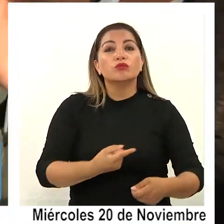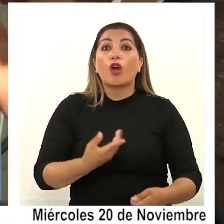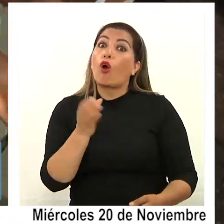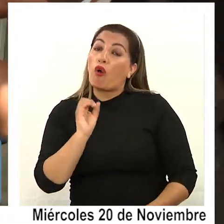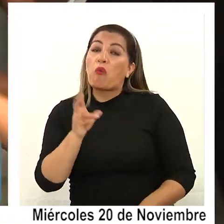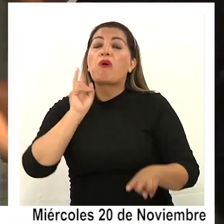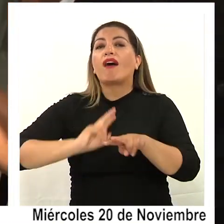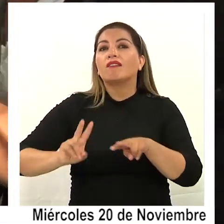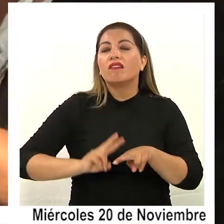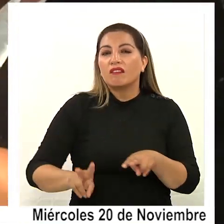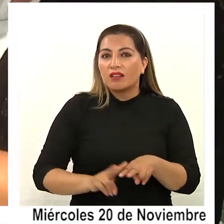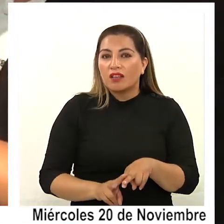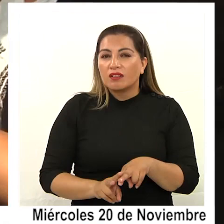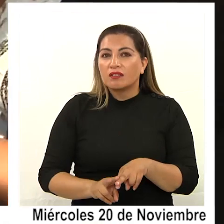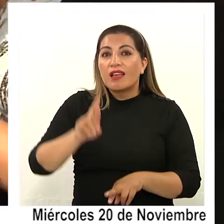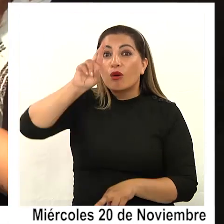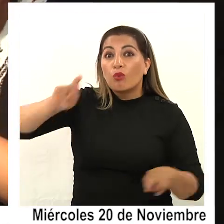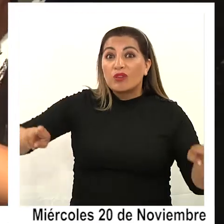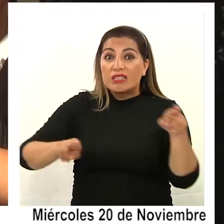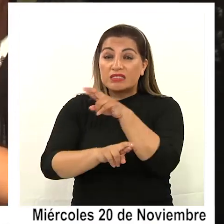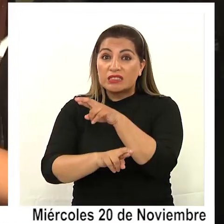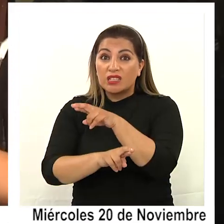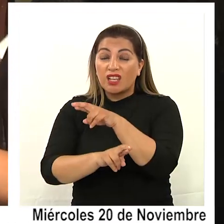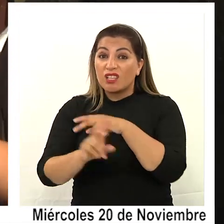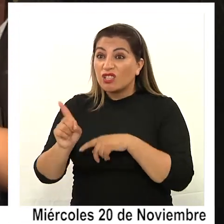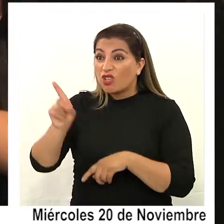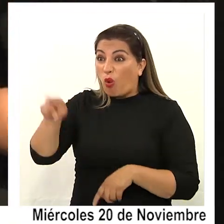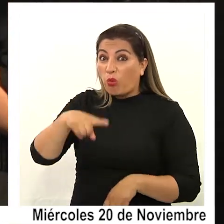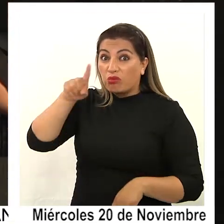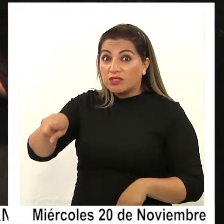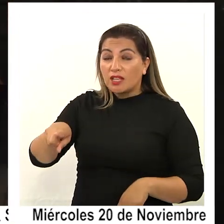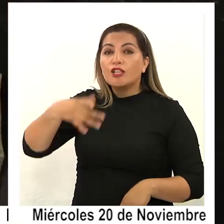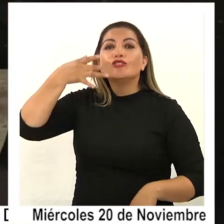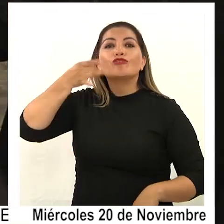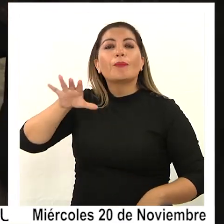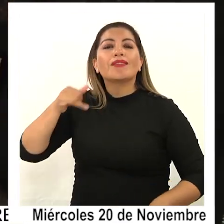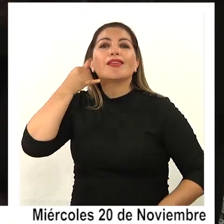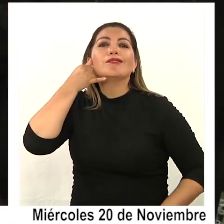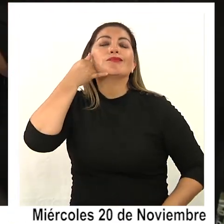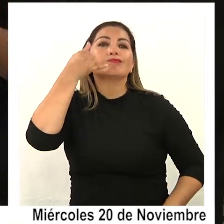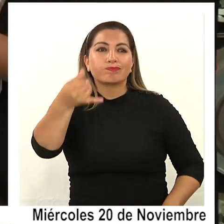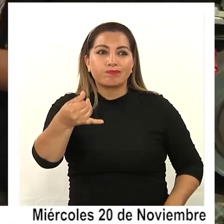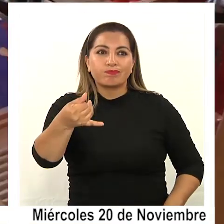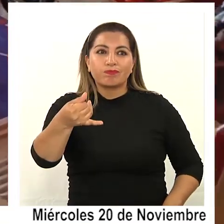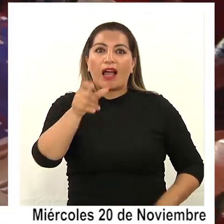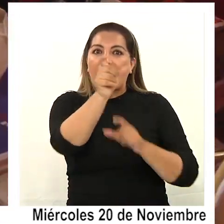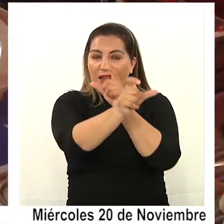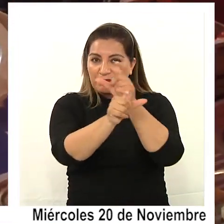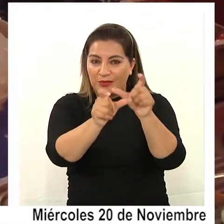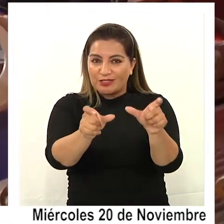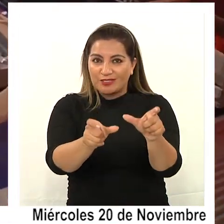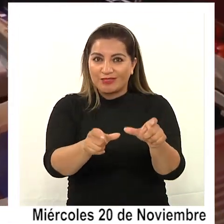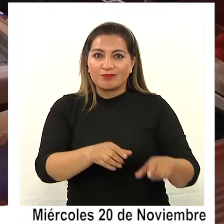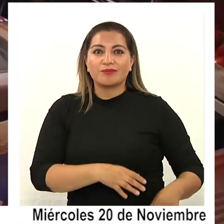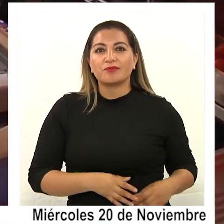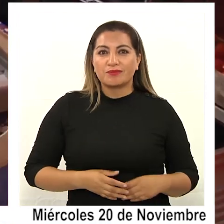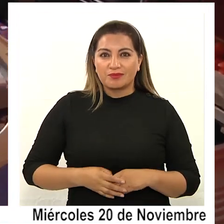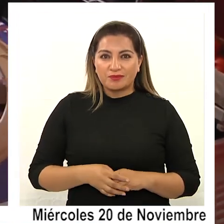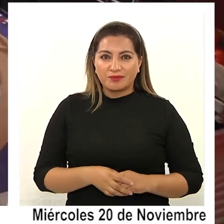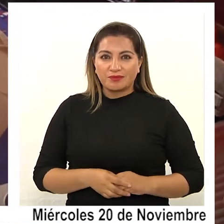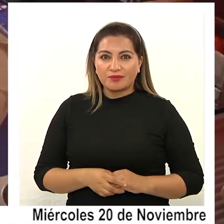reparar la que tiene o reciclar una que esté en desuso, solo tiene que llamar a estos esforzados emprendedores.